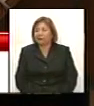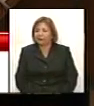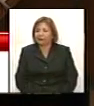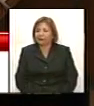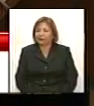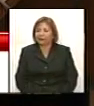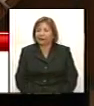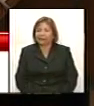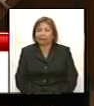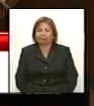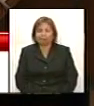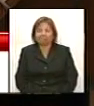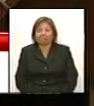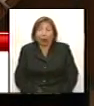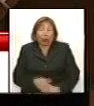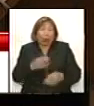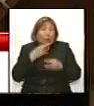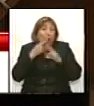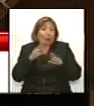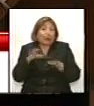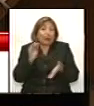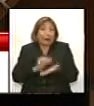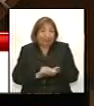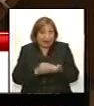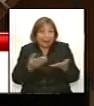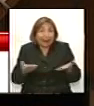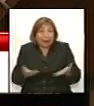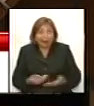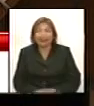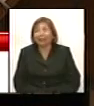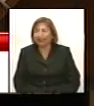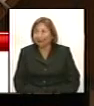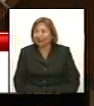más tareas que respuestas.